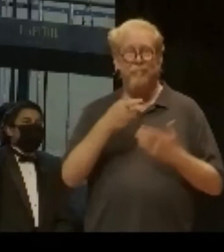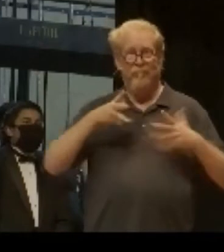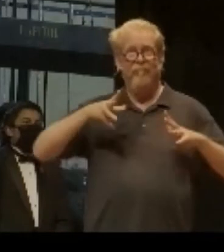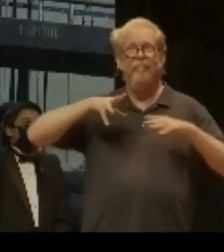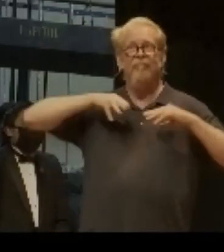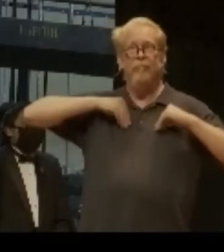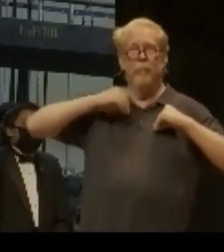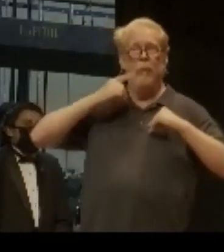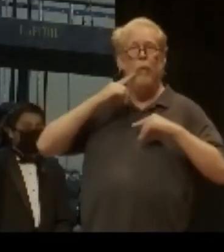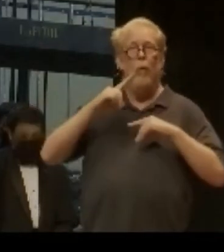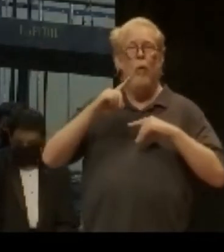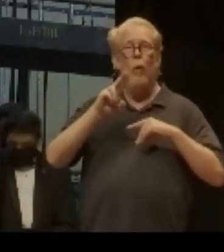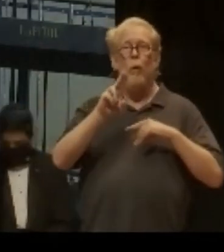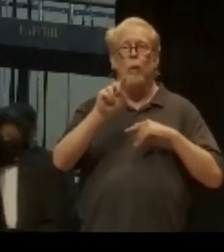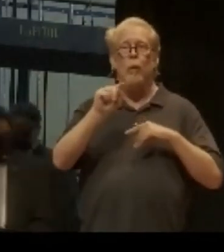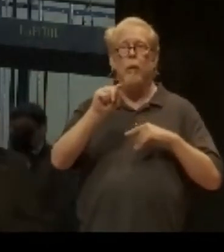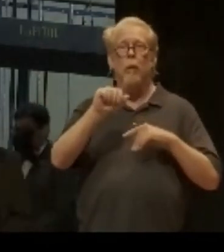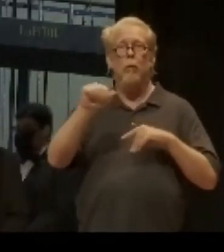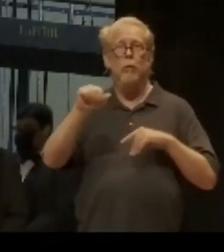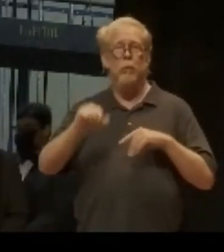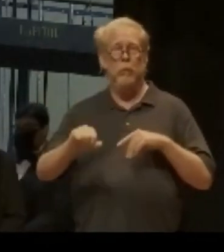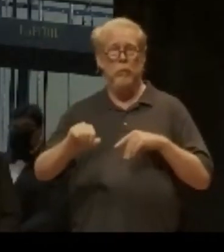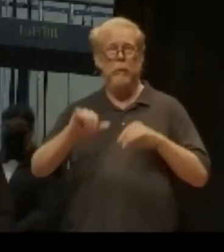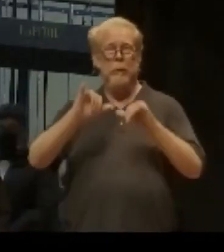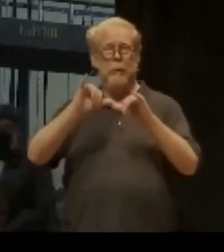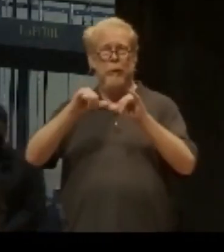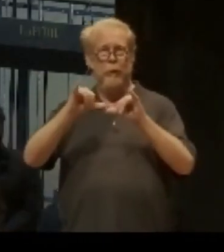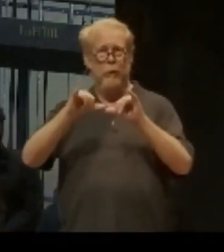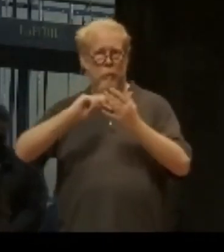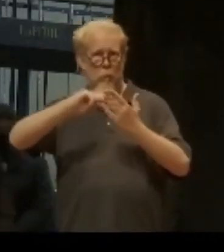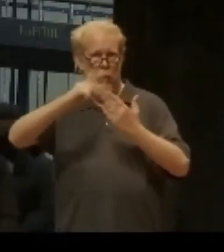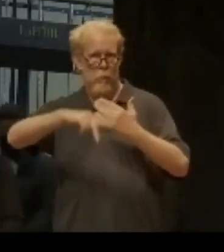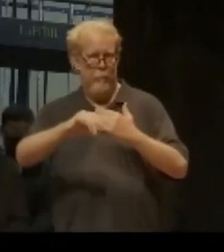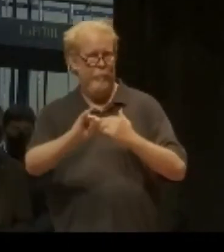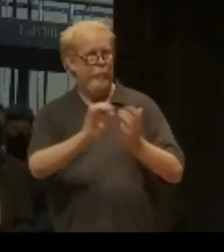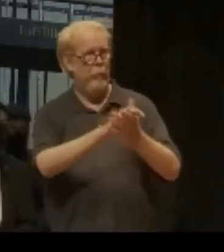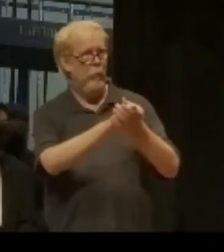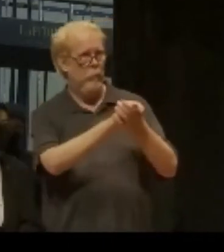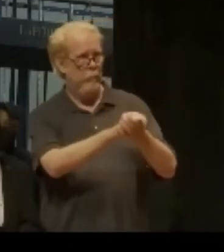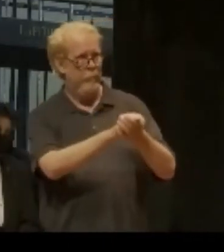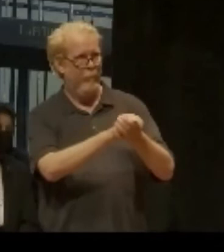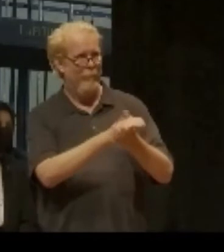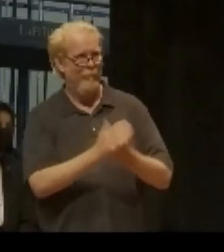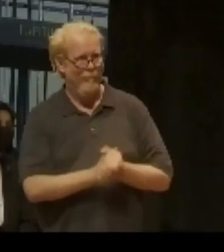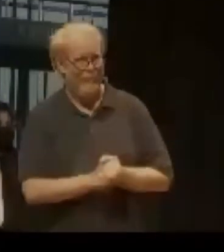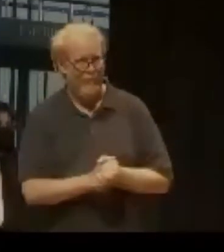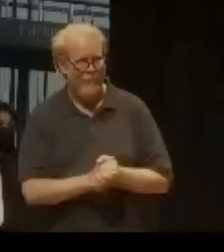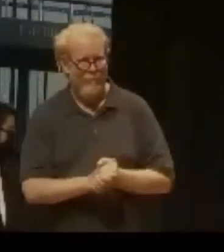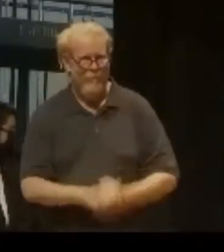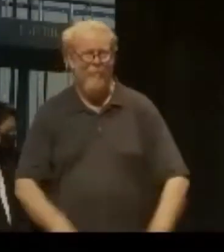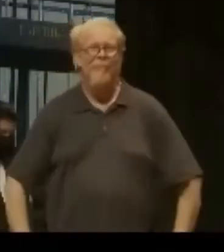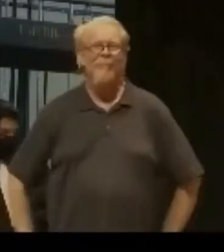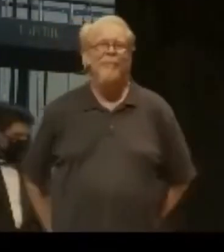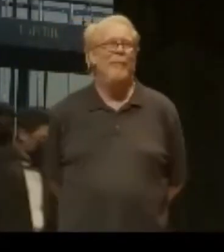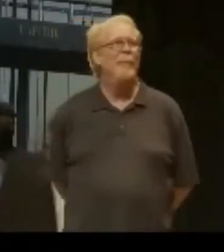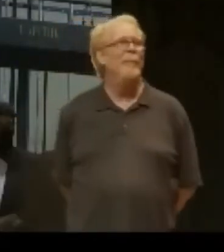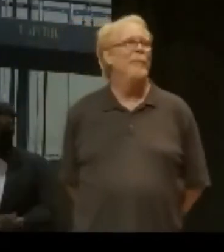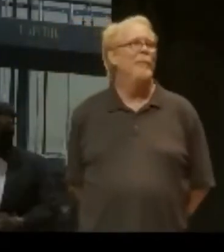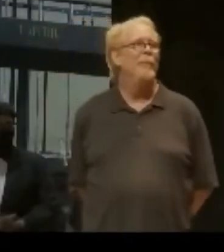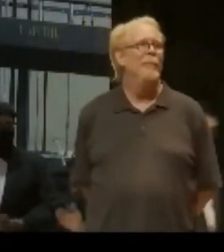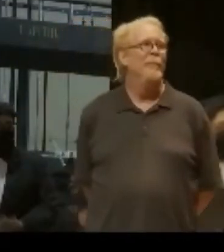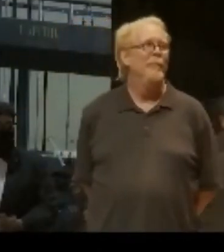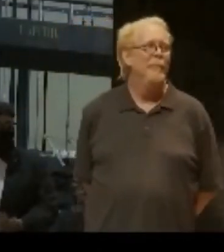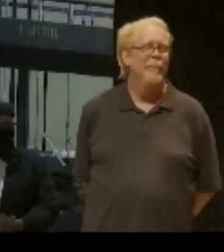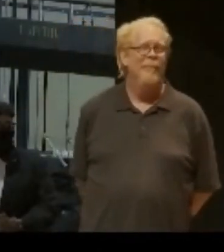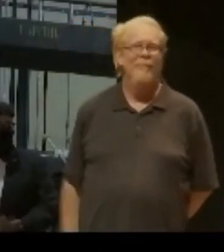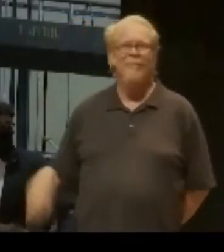Él ha sido aceptado al programa de ingeniería de UT Austin. Felicidades, Timothy.